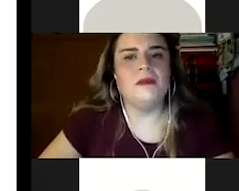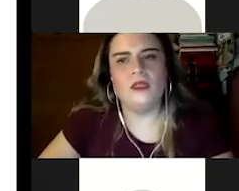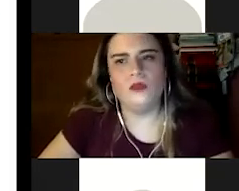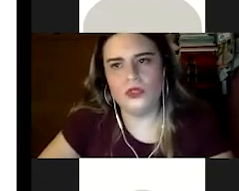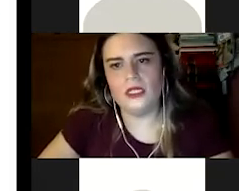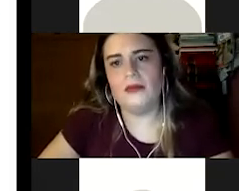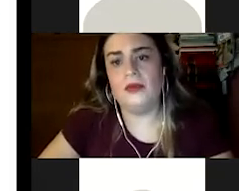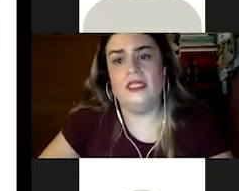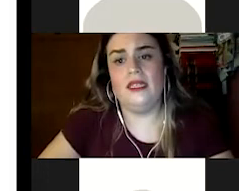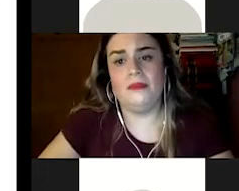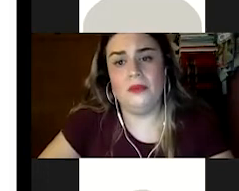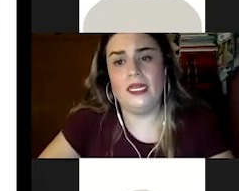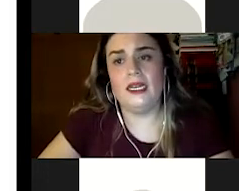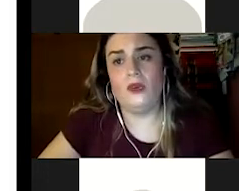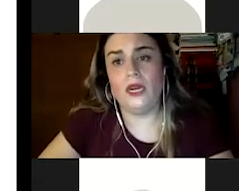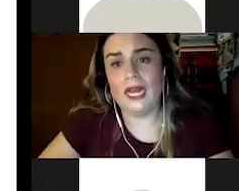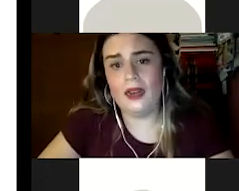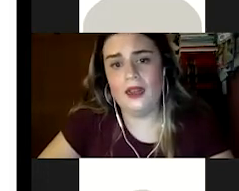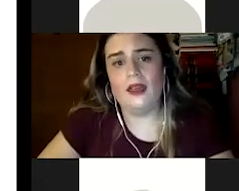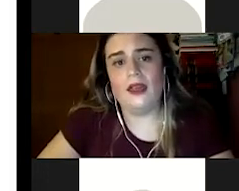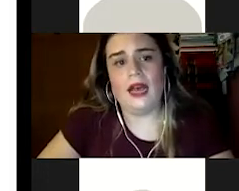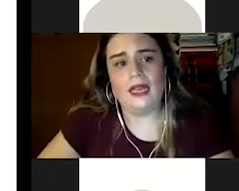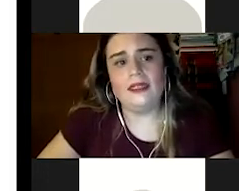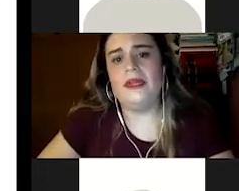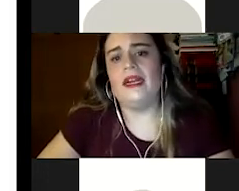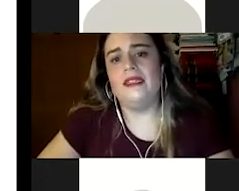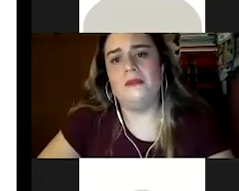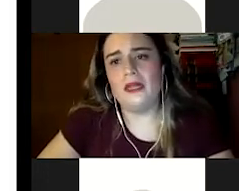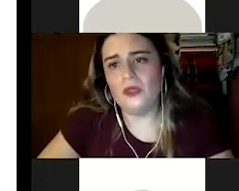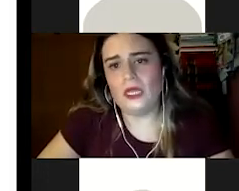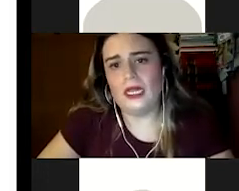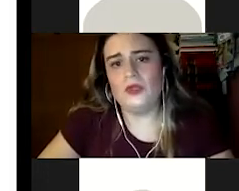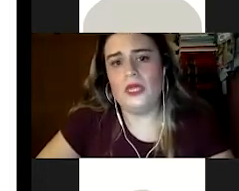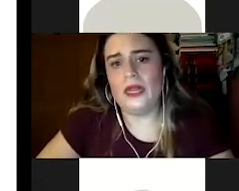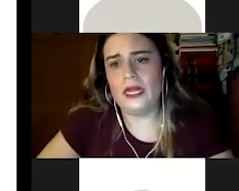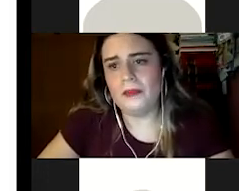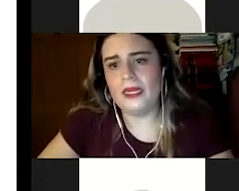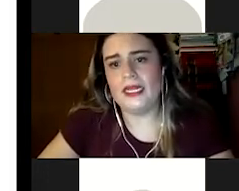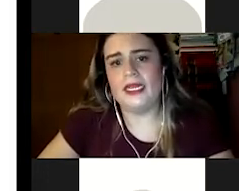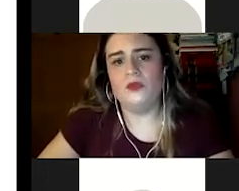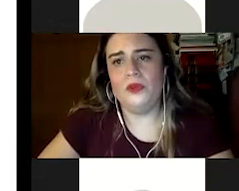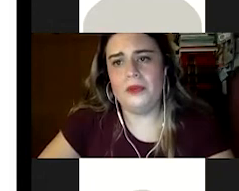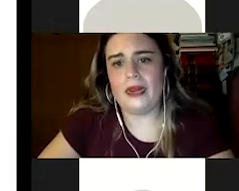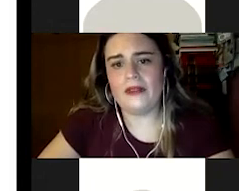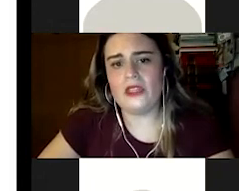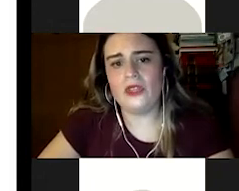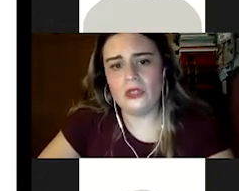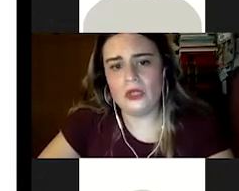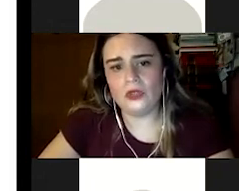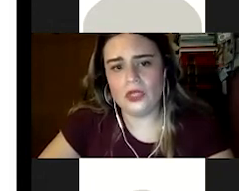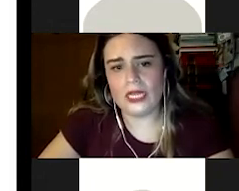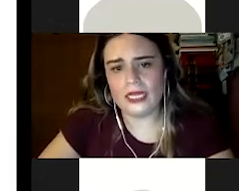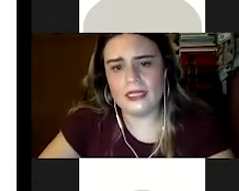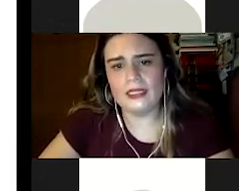misma traducción hacia política pública local, hacia abrirle espacios a la ciudadanía para que haga su propia revisión de